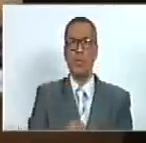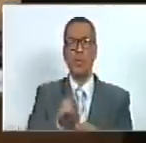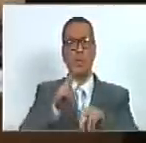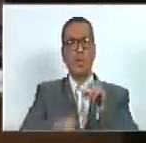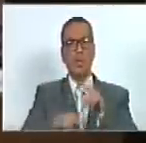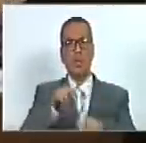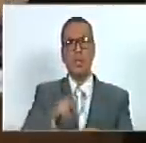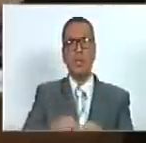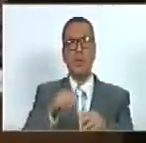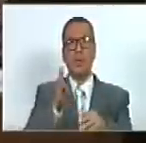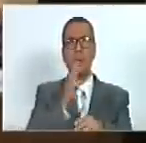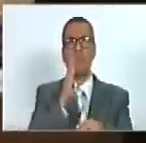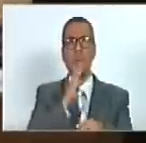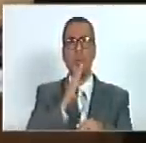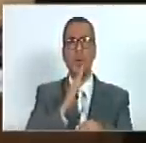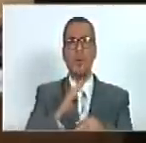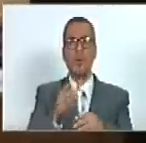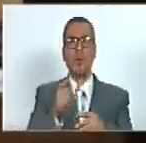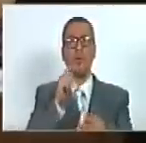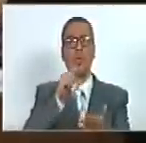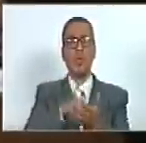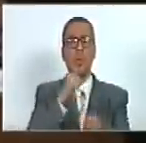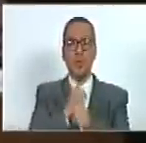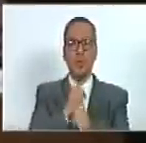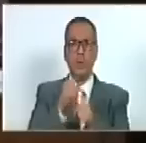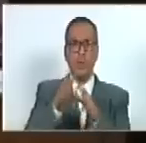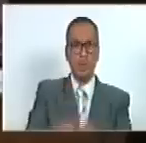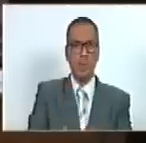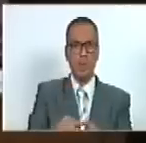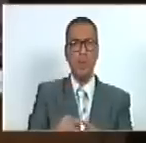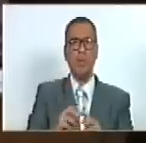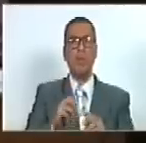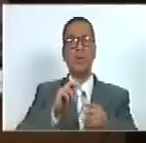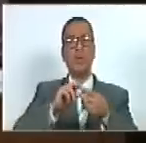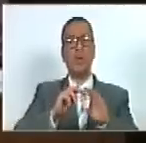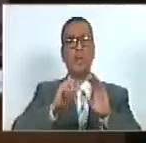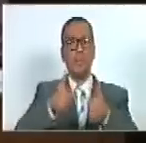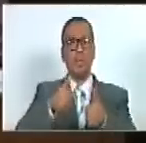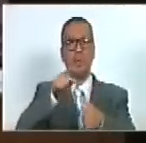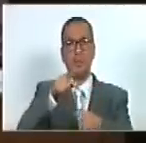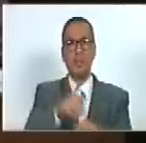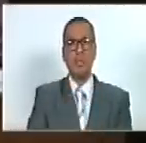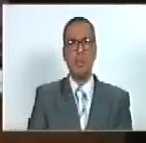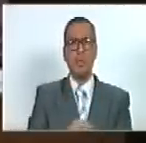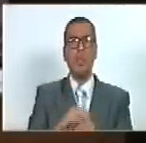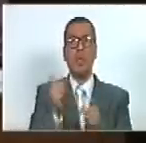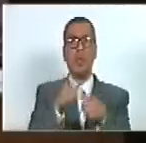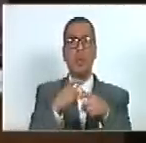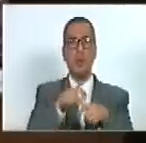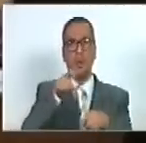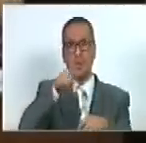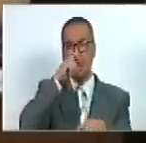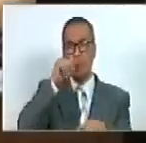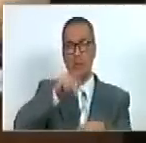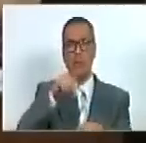creación de un banco digital de la clase obrera que se va a instrumentar a partir del mes de agosto de este